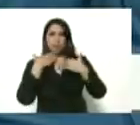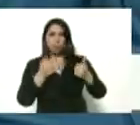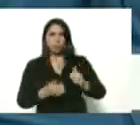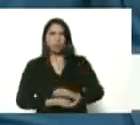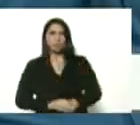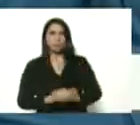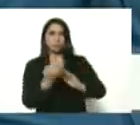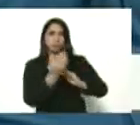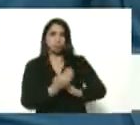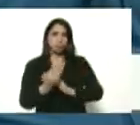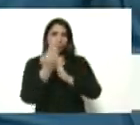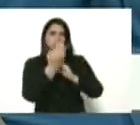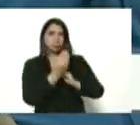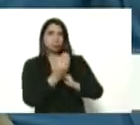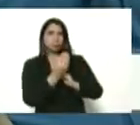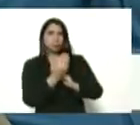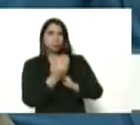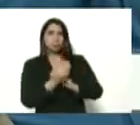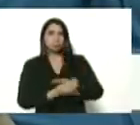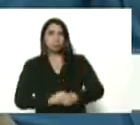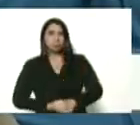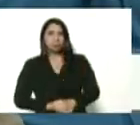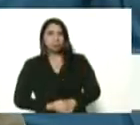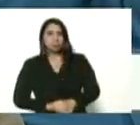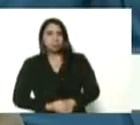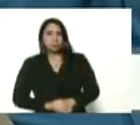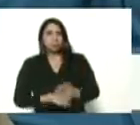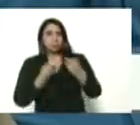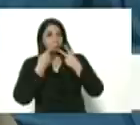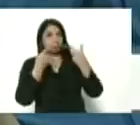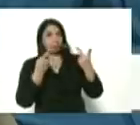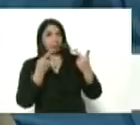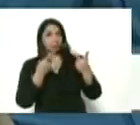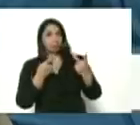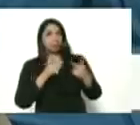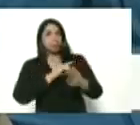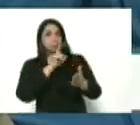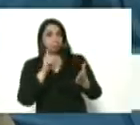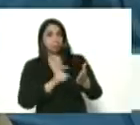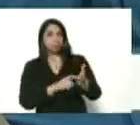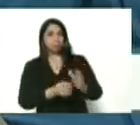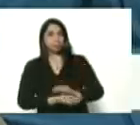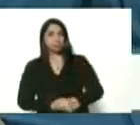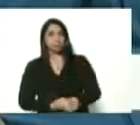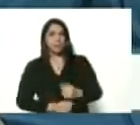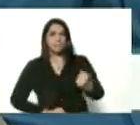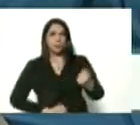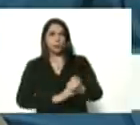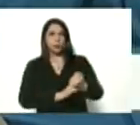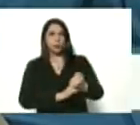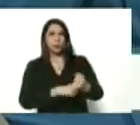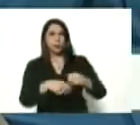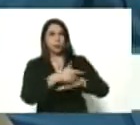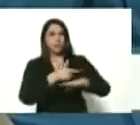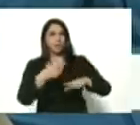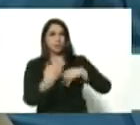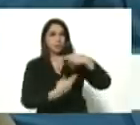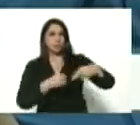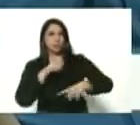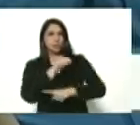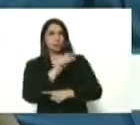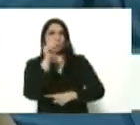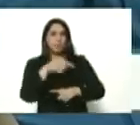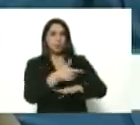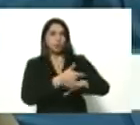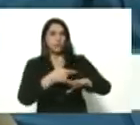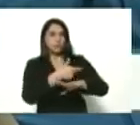de seguridad y de protección, y hubo una manifestación absoluta de apoyo al gobierno revolucionario, a su